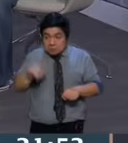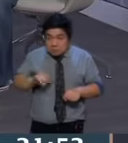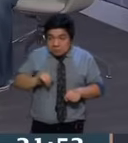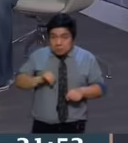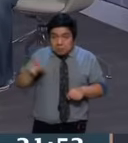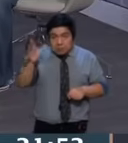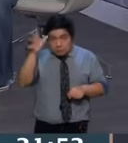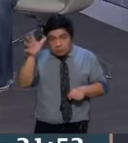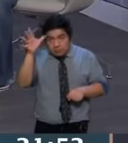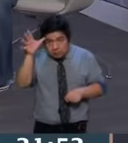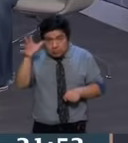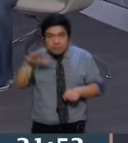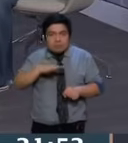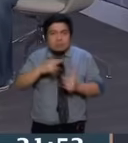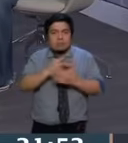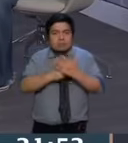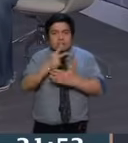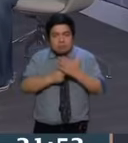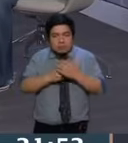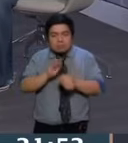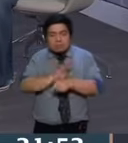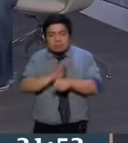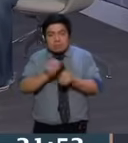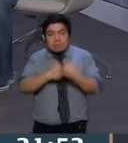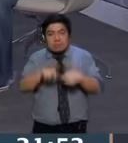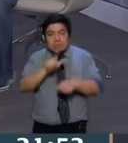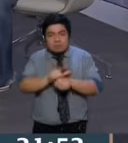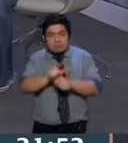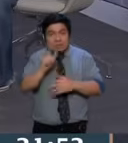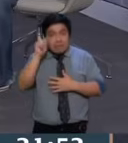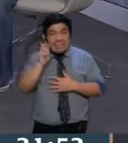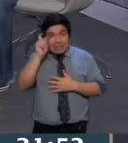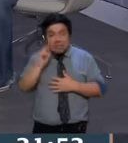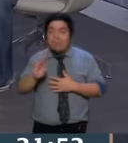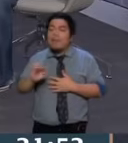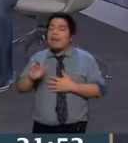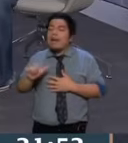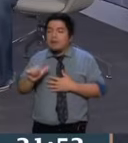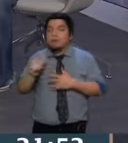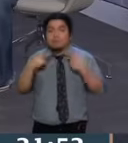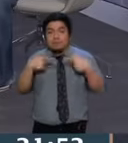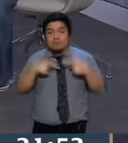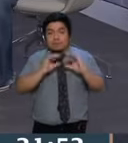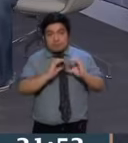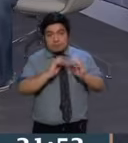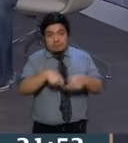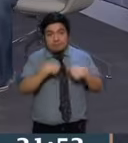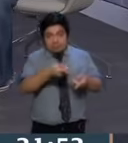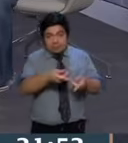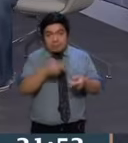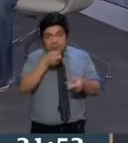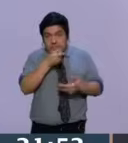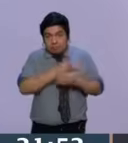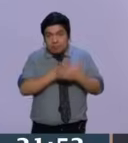La Cuauhtémoc tiene un programa de bienestar social enfocado en una beca que se da a personas cuidadoras. Y ese es un